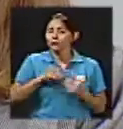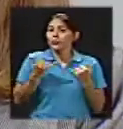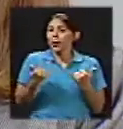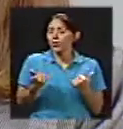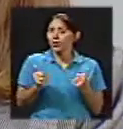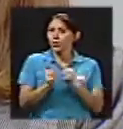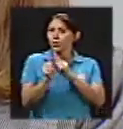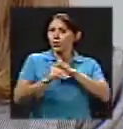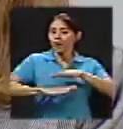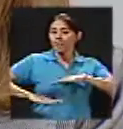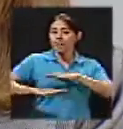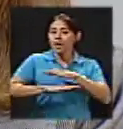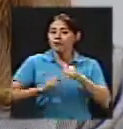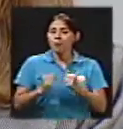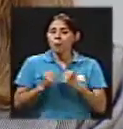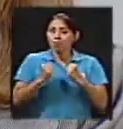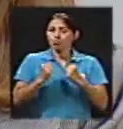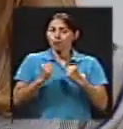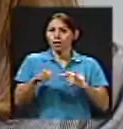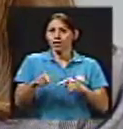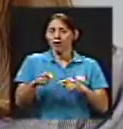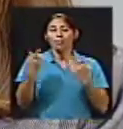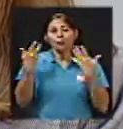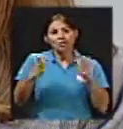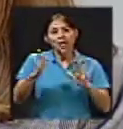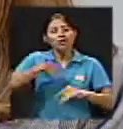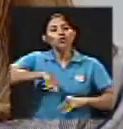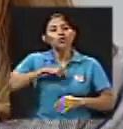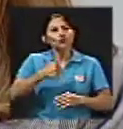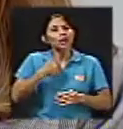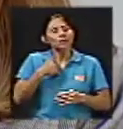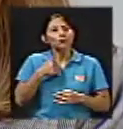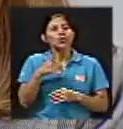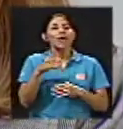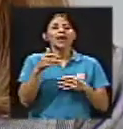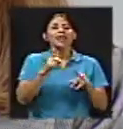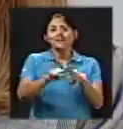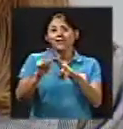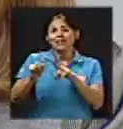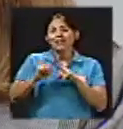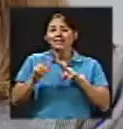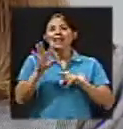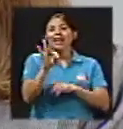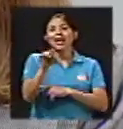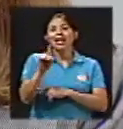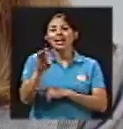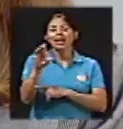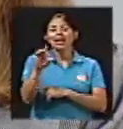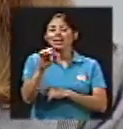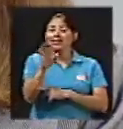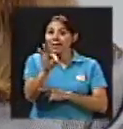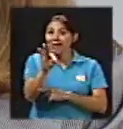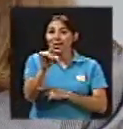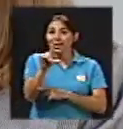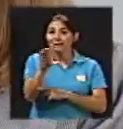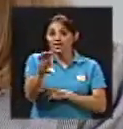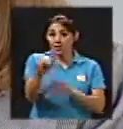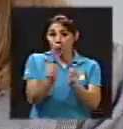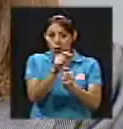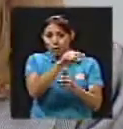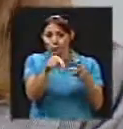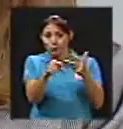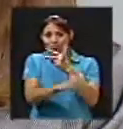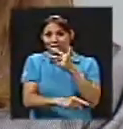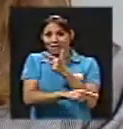base muy, muy sólida, porque ya tenemos tratados de libre comercio con estos países y eso nos facilitaría llevar adelante la